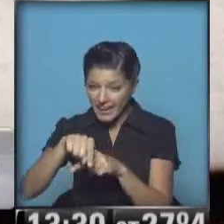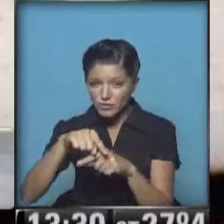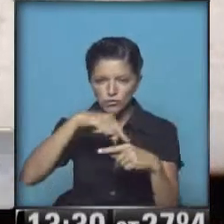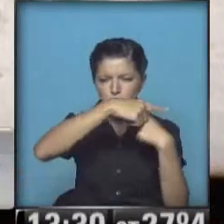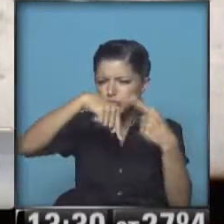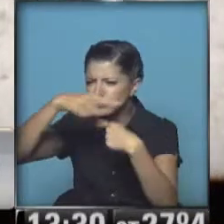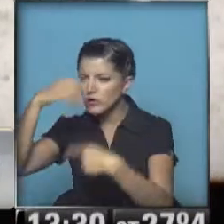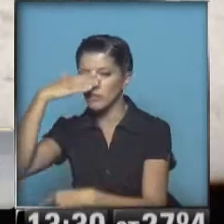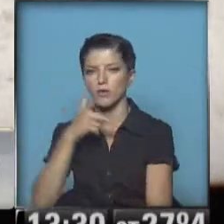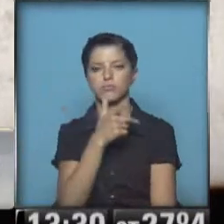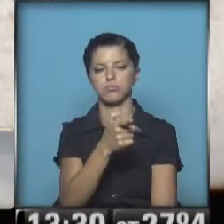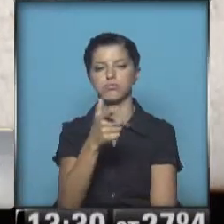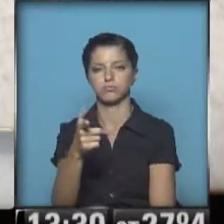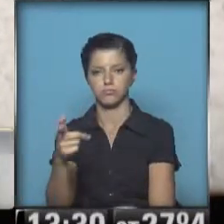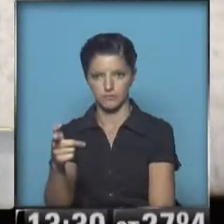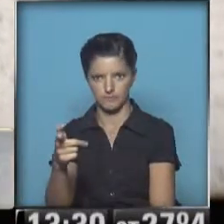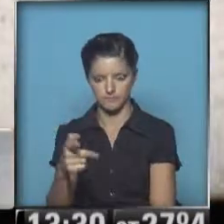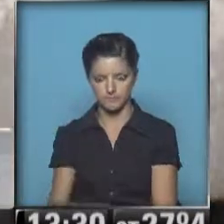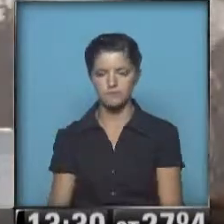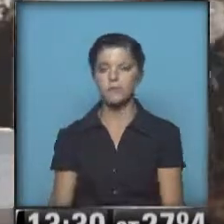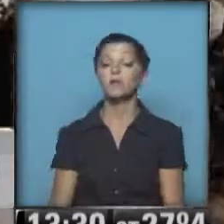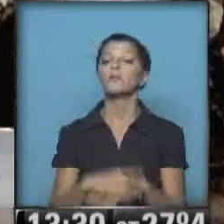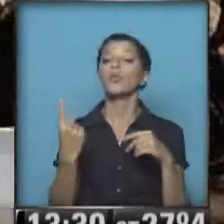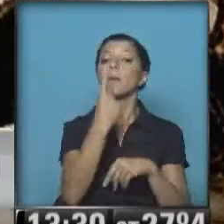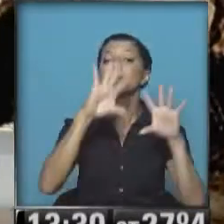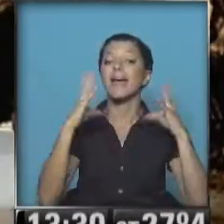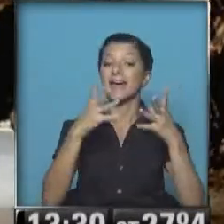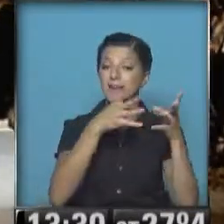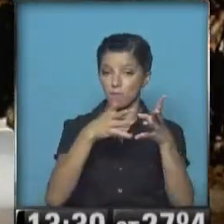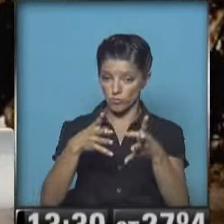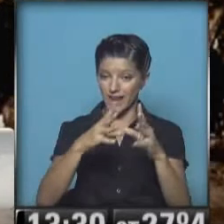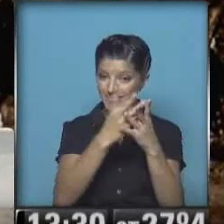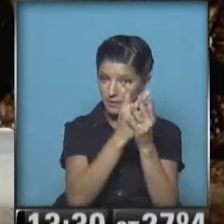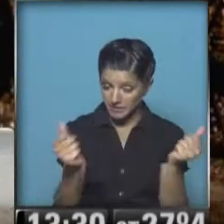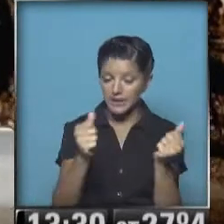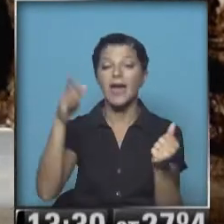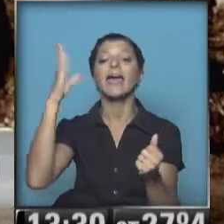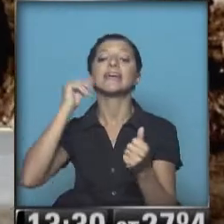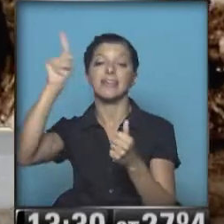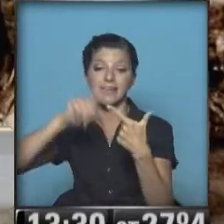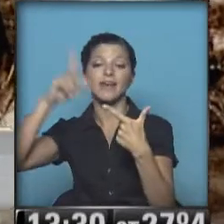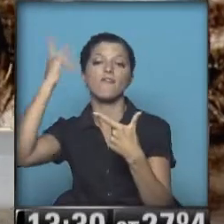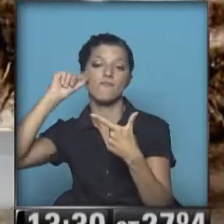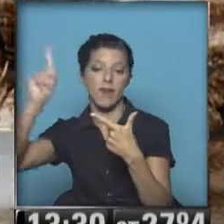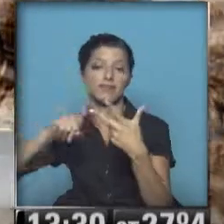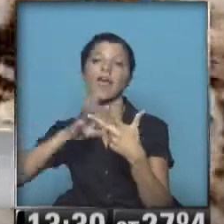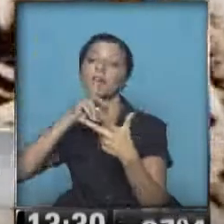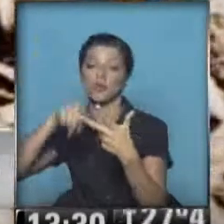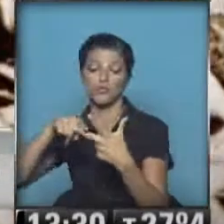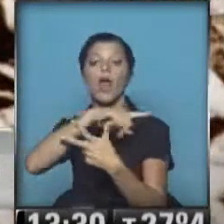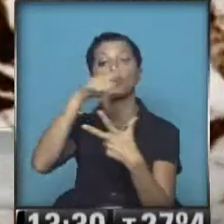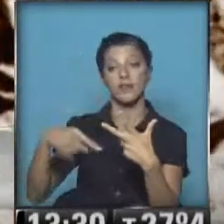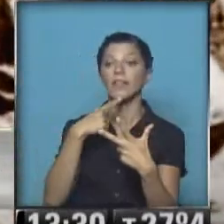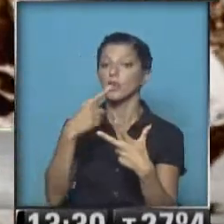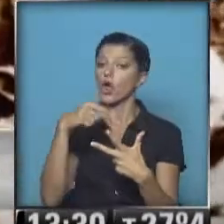perseguidos y exterminados. Al finalizar la Primera Guerra, Inglaterra, Francia y Rusia anunciaron su intención